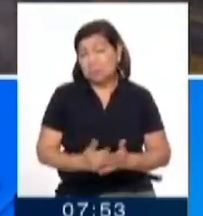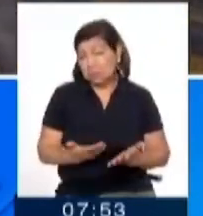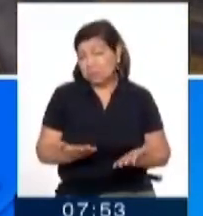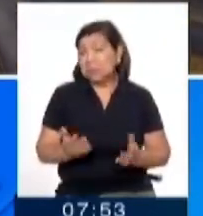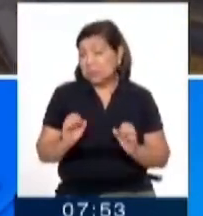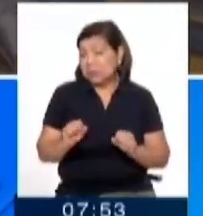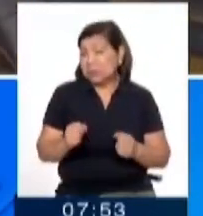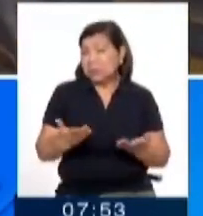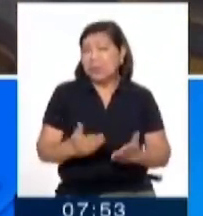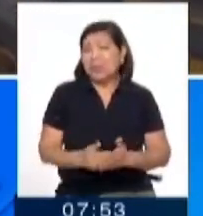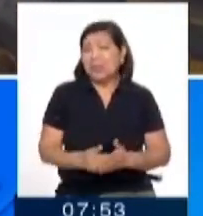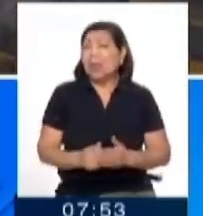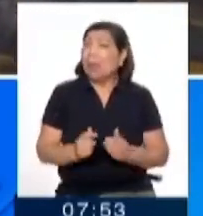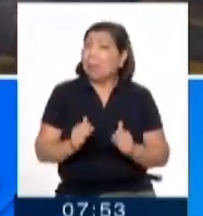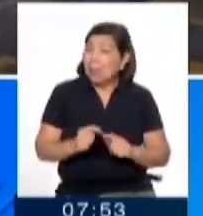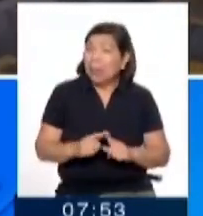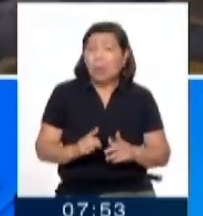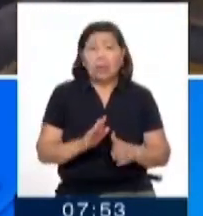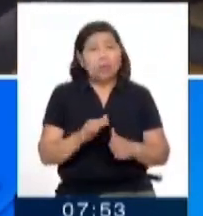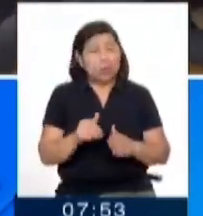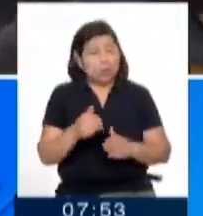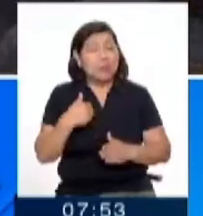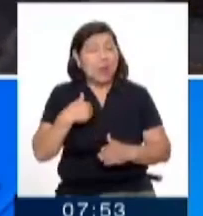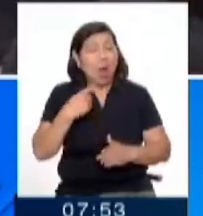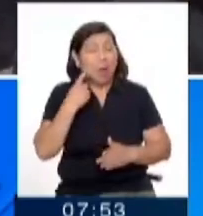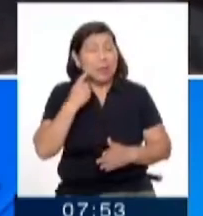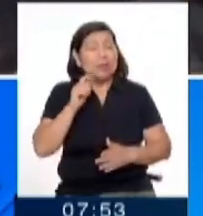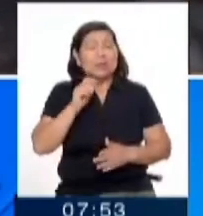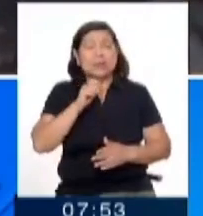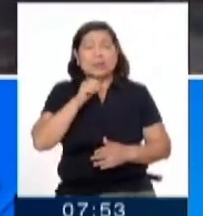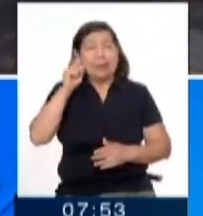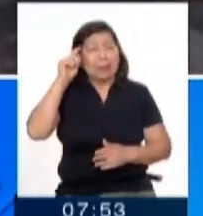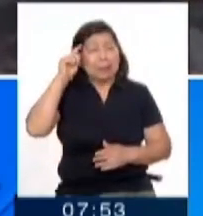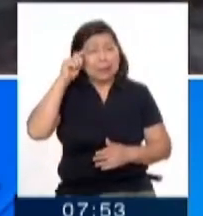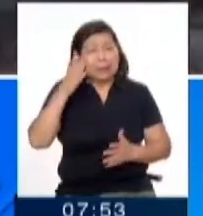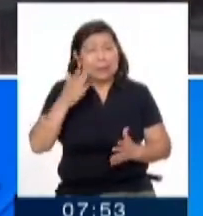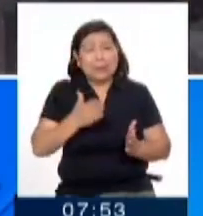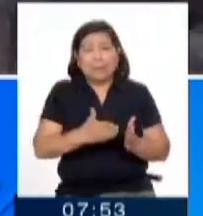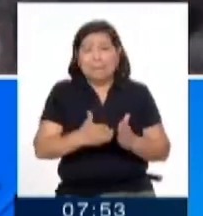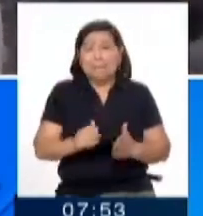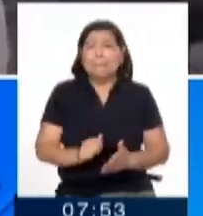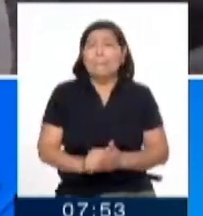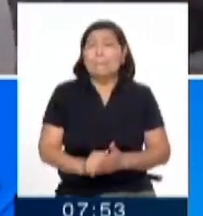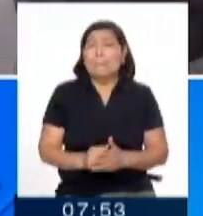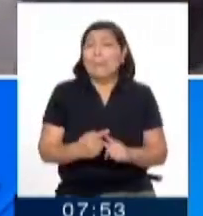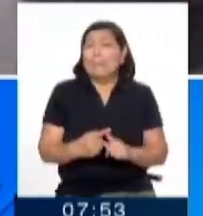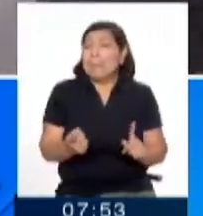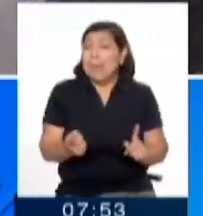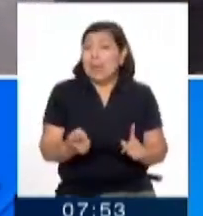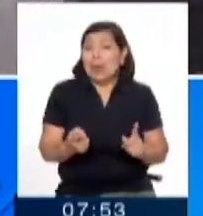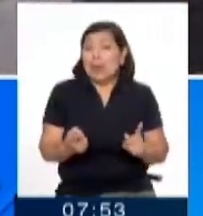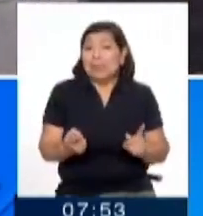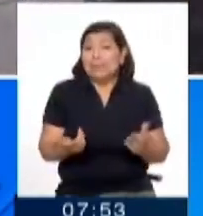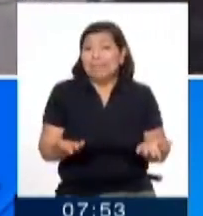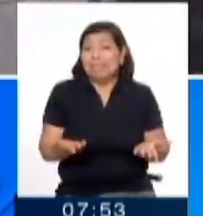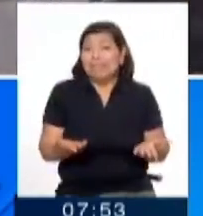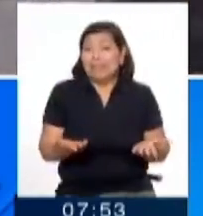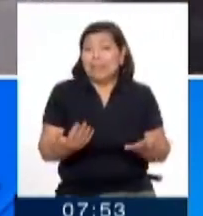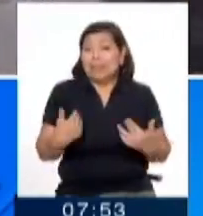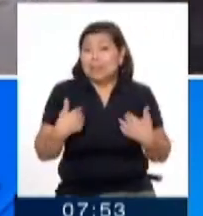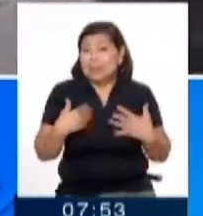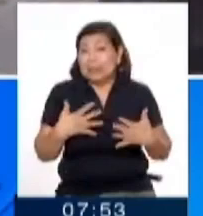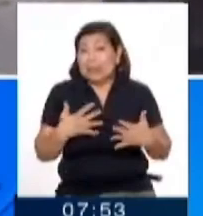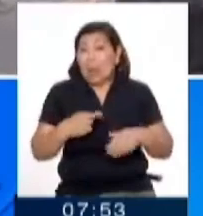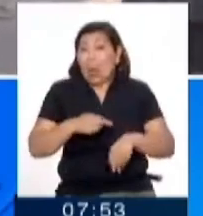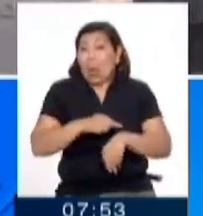se encontraba, como te digo, estable, todo consciente, orientado en tiempo, lugar y espacio, pero ya con el temor de nosotros